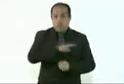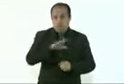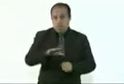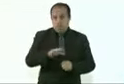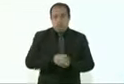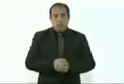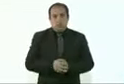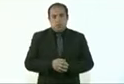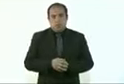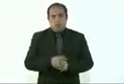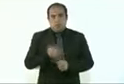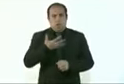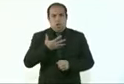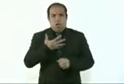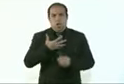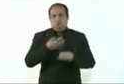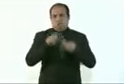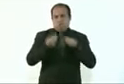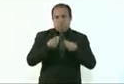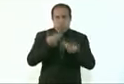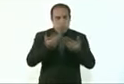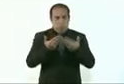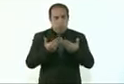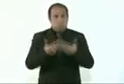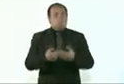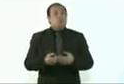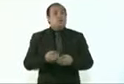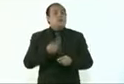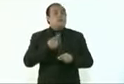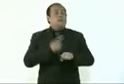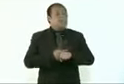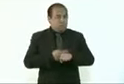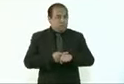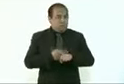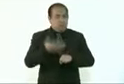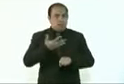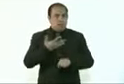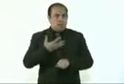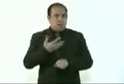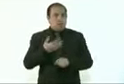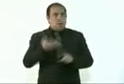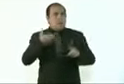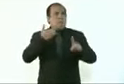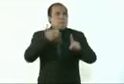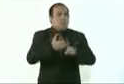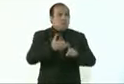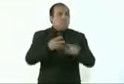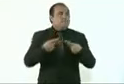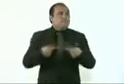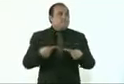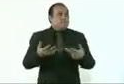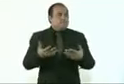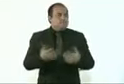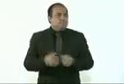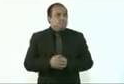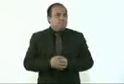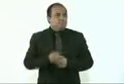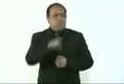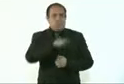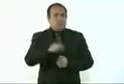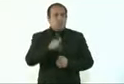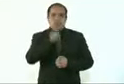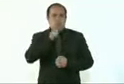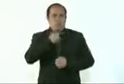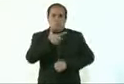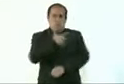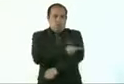no es muy pronunciado comparado con los casos, sigue estando muy focalizado en las personas que no se han vacunado.